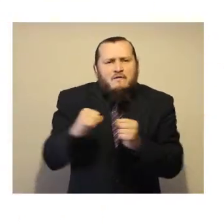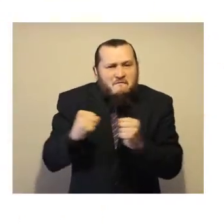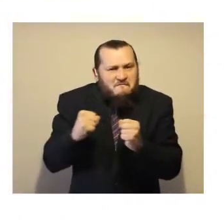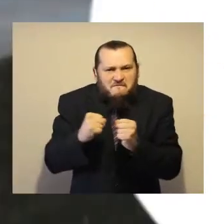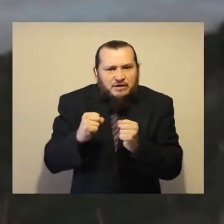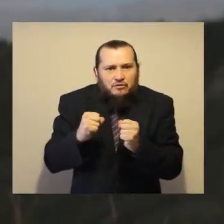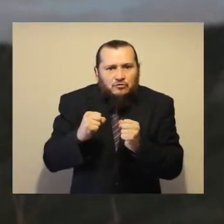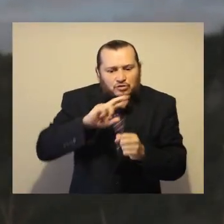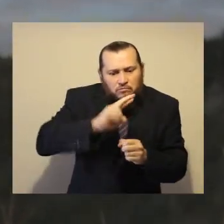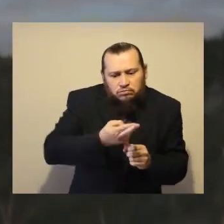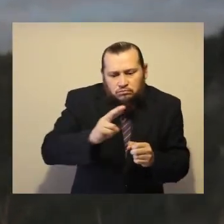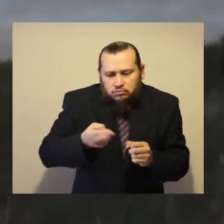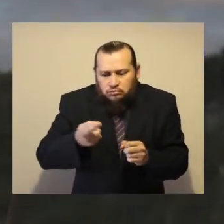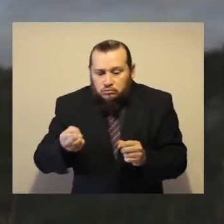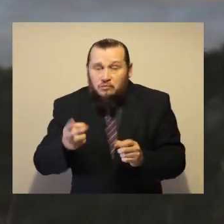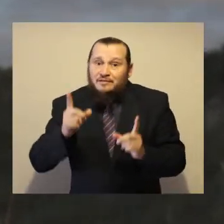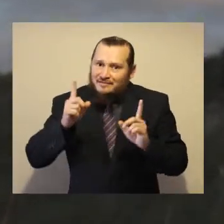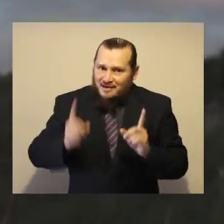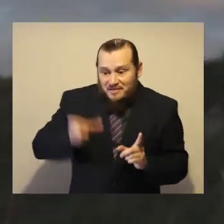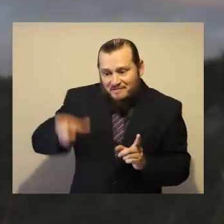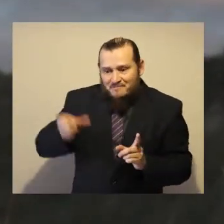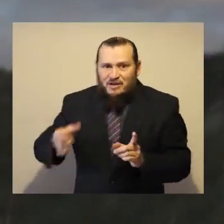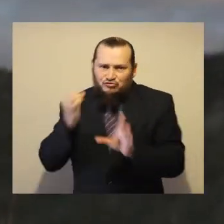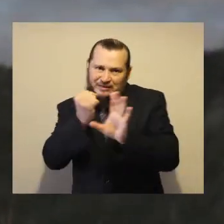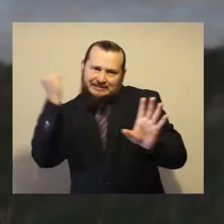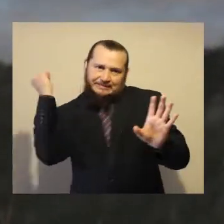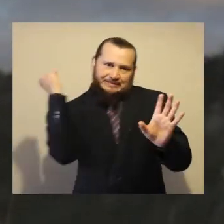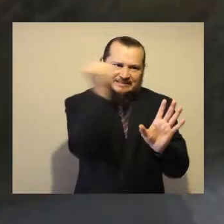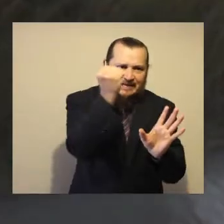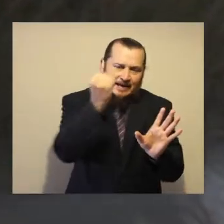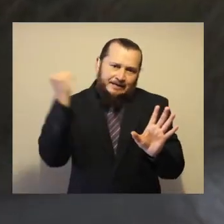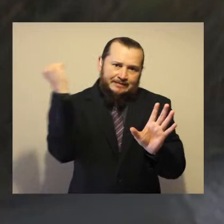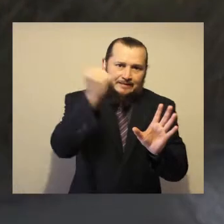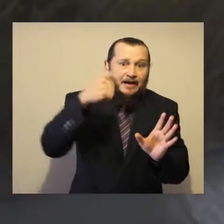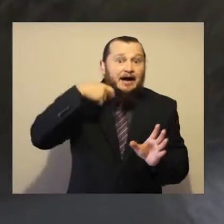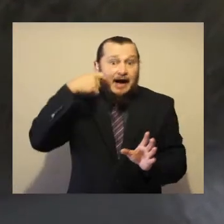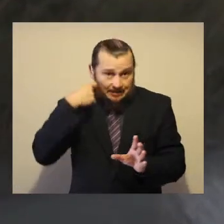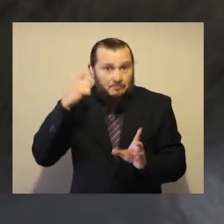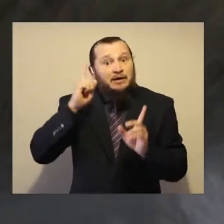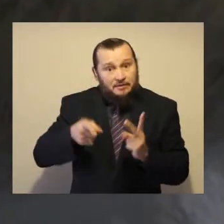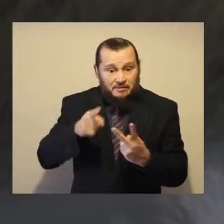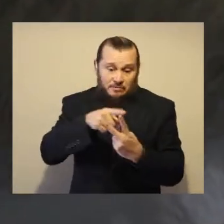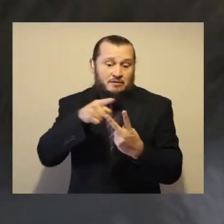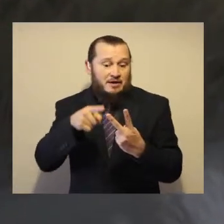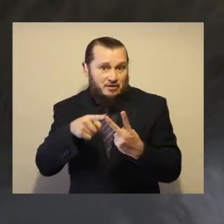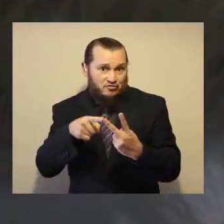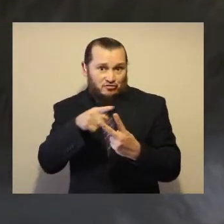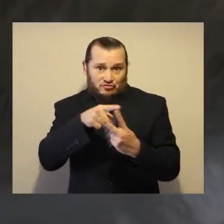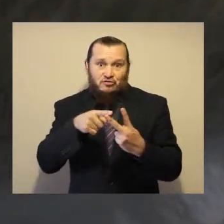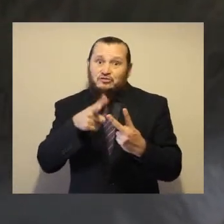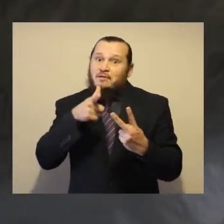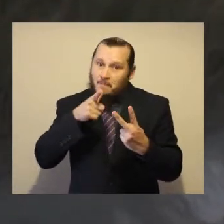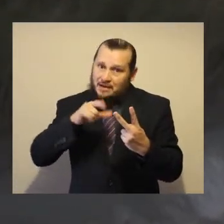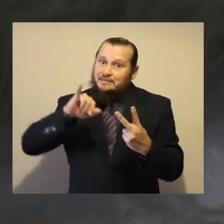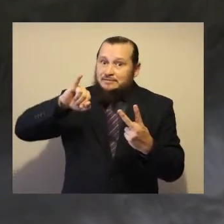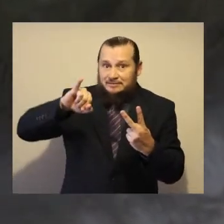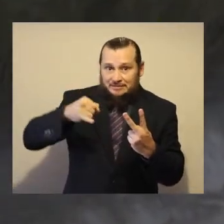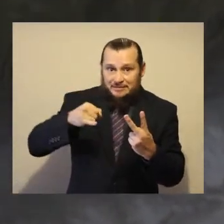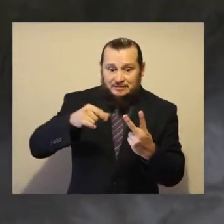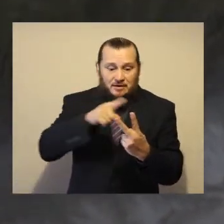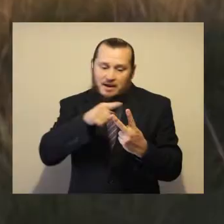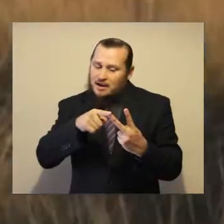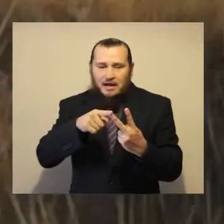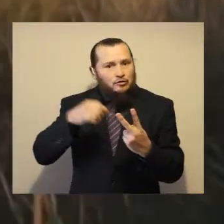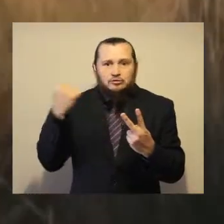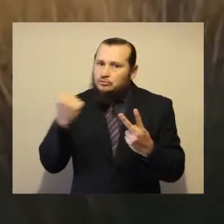periodo interglaciar, o bien la presión por caza que ejercieron los antiguos pobladores de América del Sur. Recientemente se